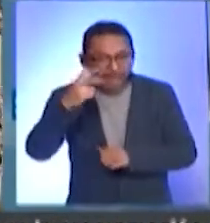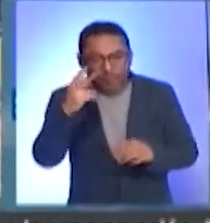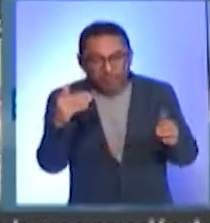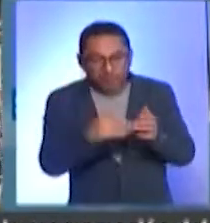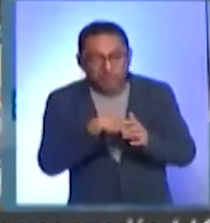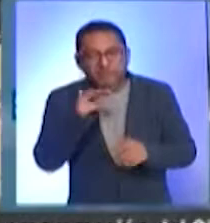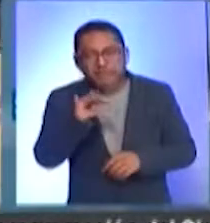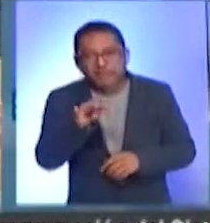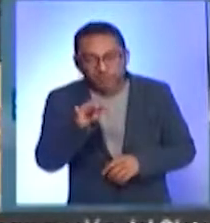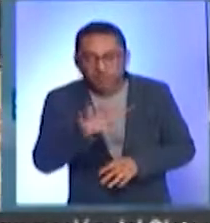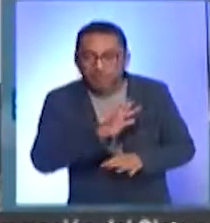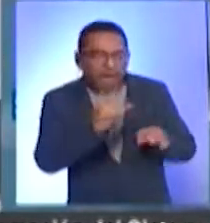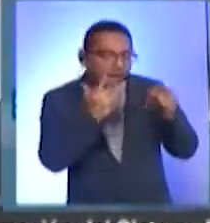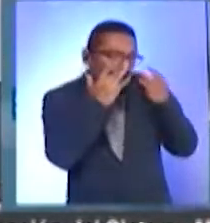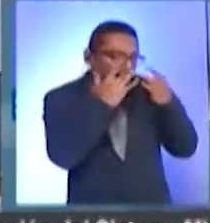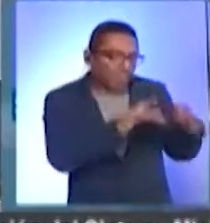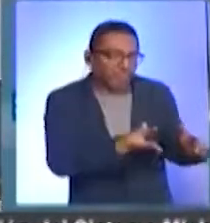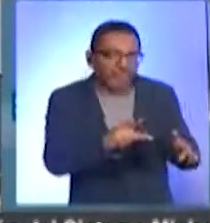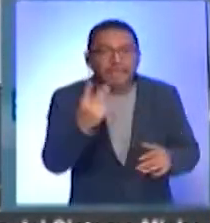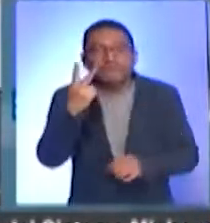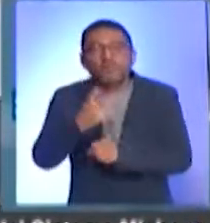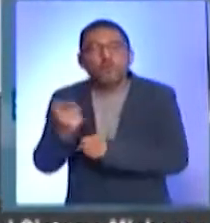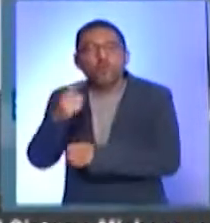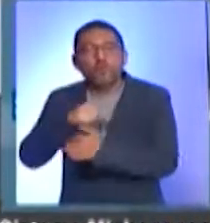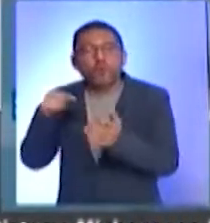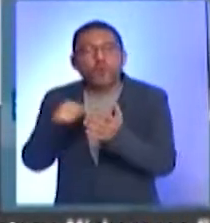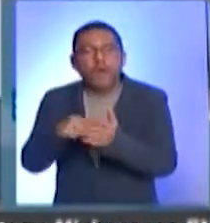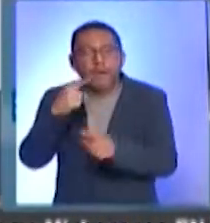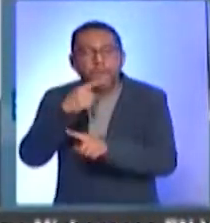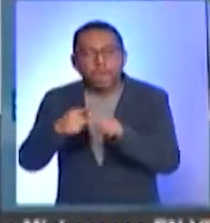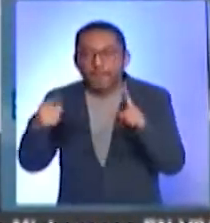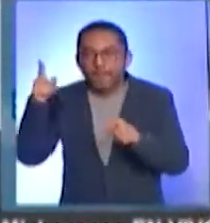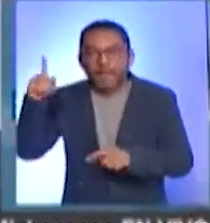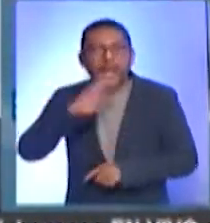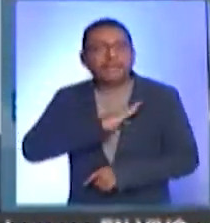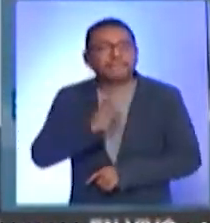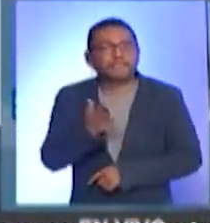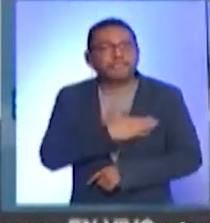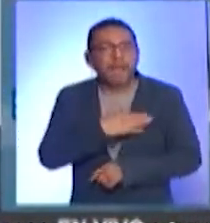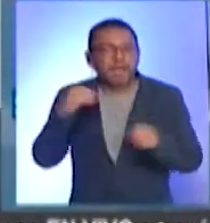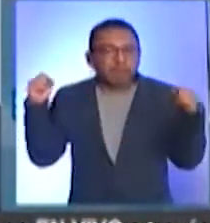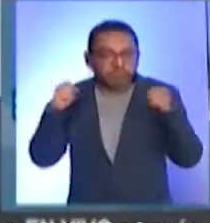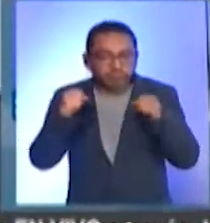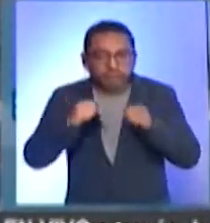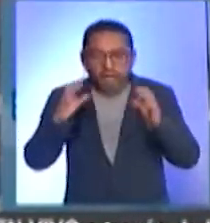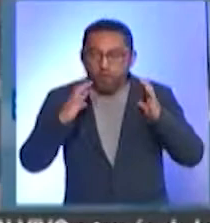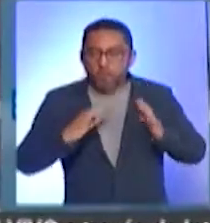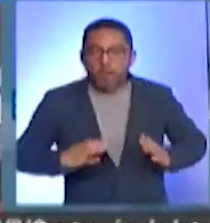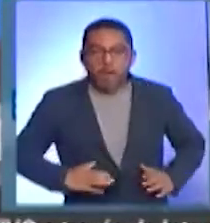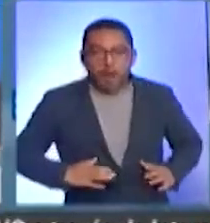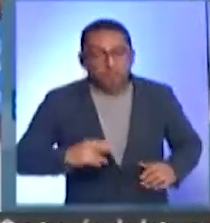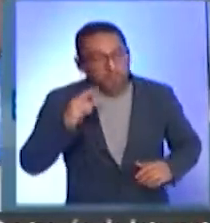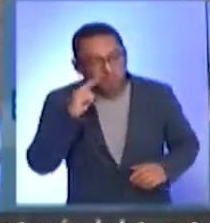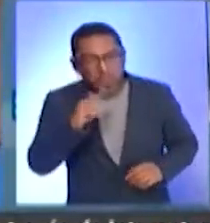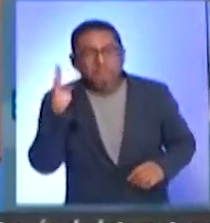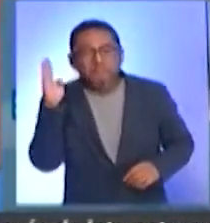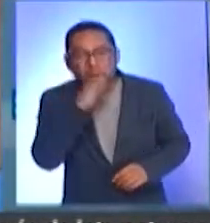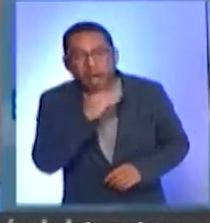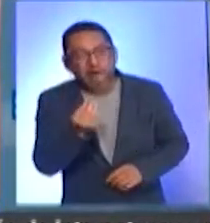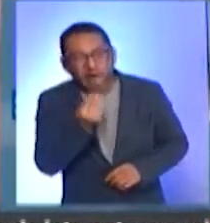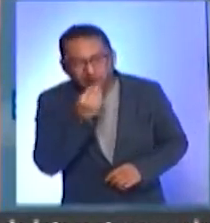se despidió de las pistas con un segundo lugar dentro del medio maratón de madrid españa su cuerpo reaccionaba a la mala alimentación